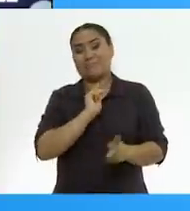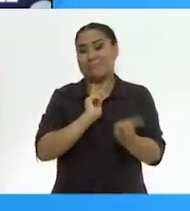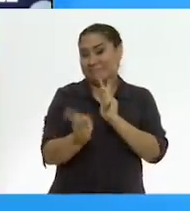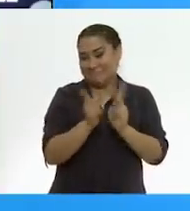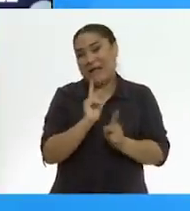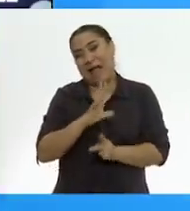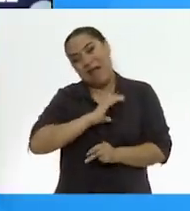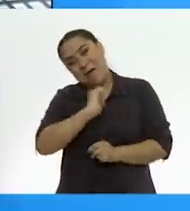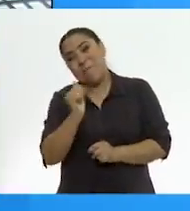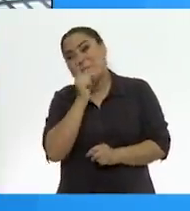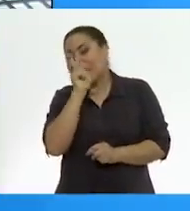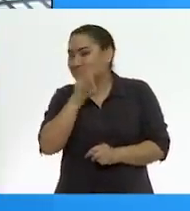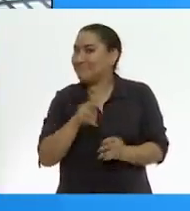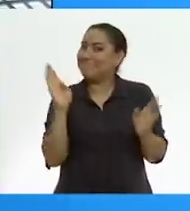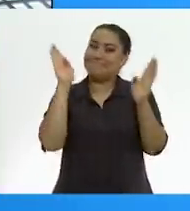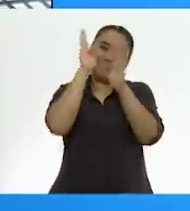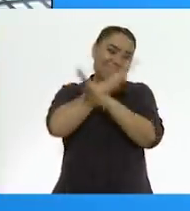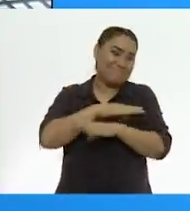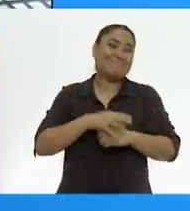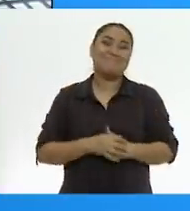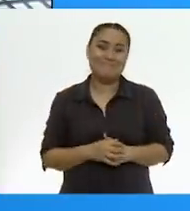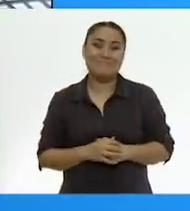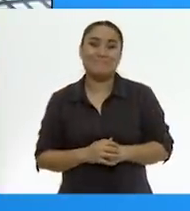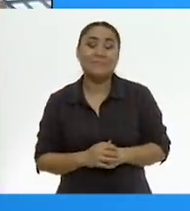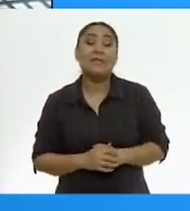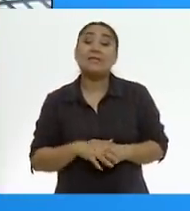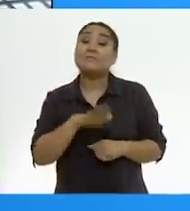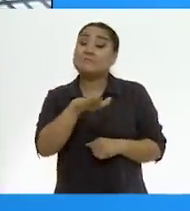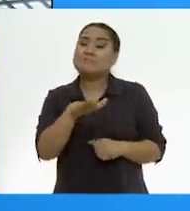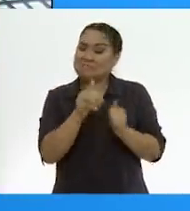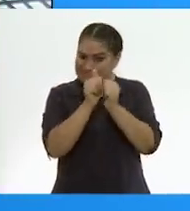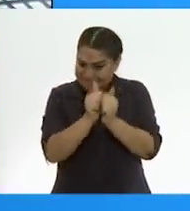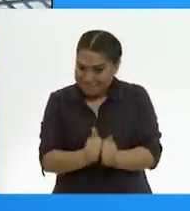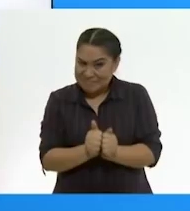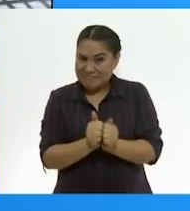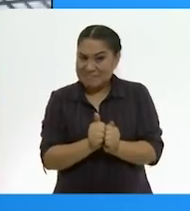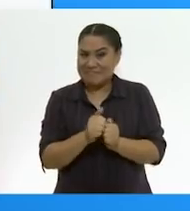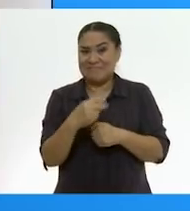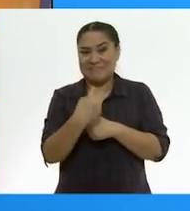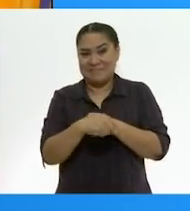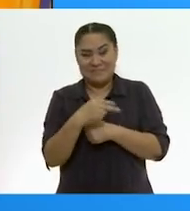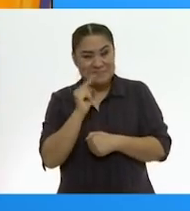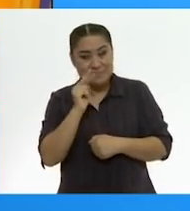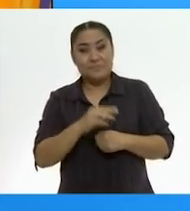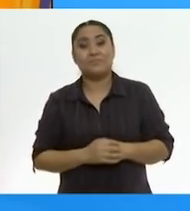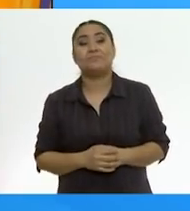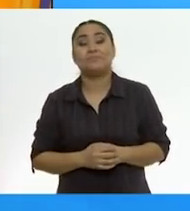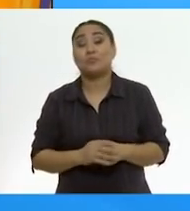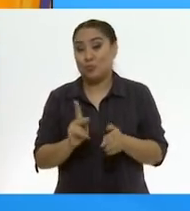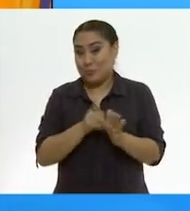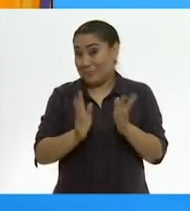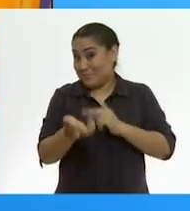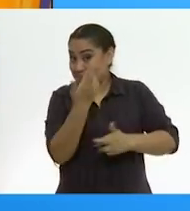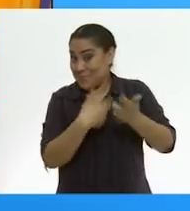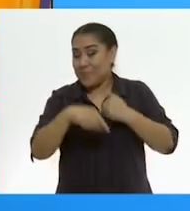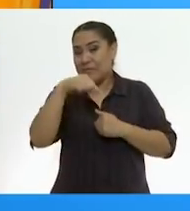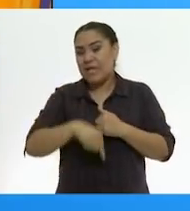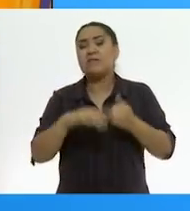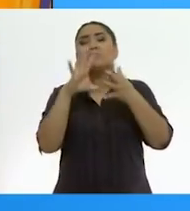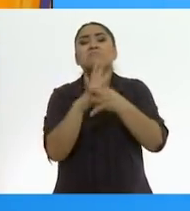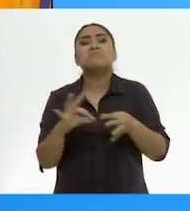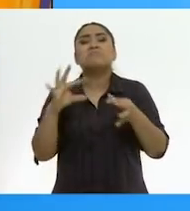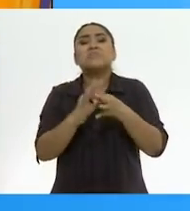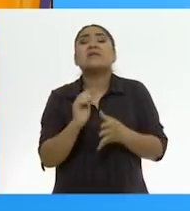muy divertidas. Así que quédense con nosotros. Sí. Ya estamos de regreso para seguir hablando